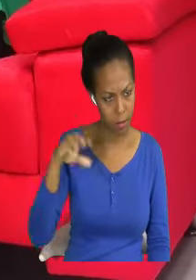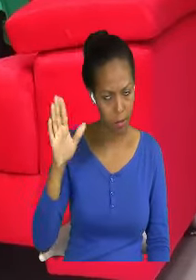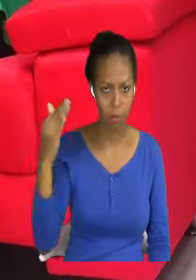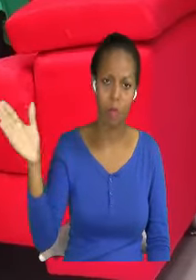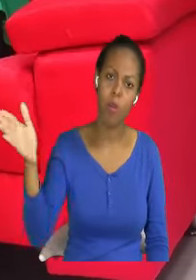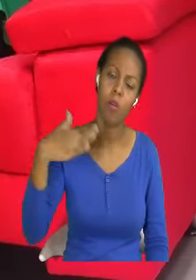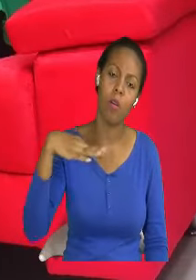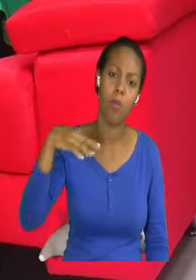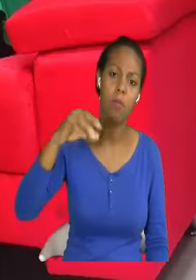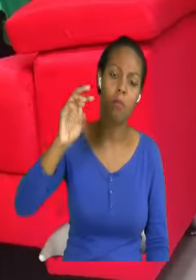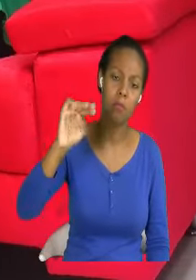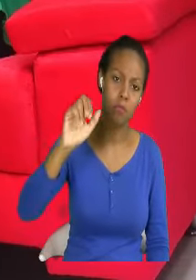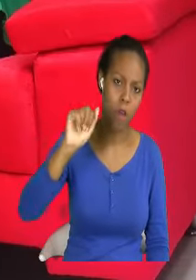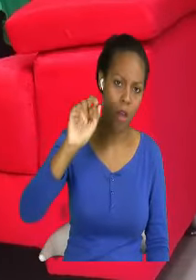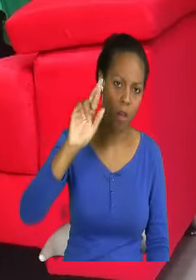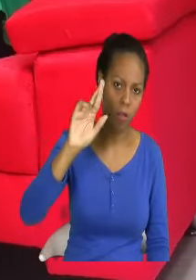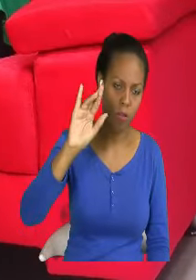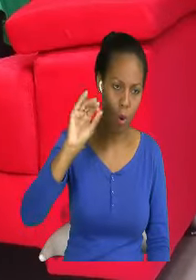se llama Falta Poquito.